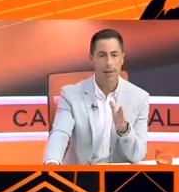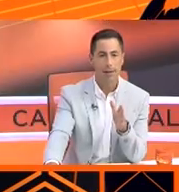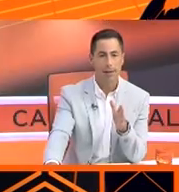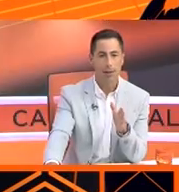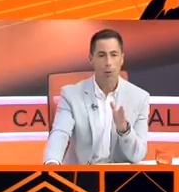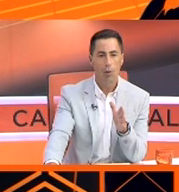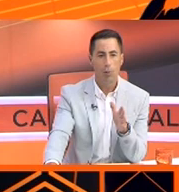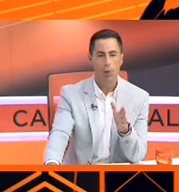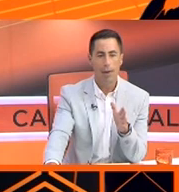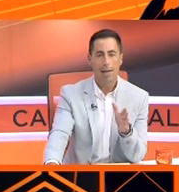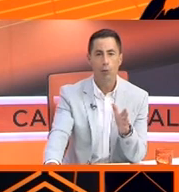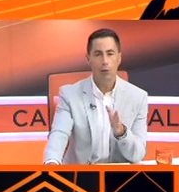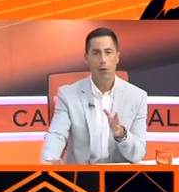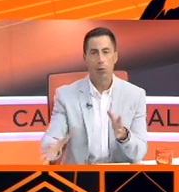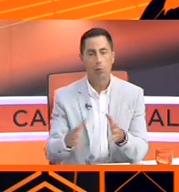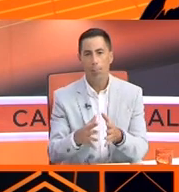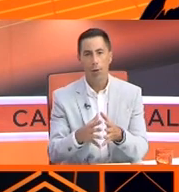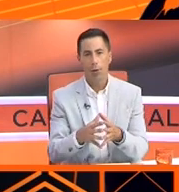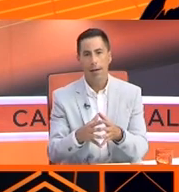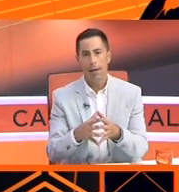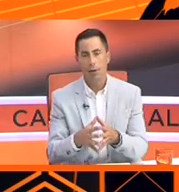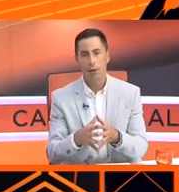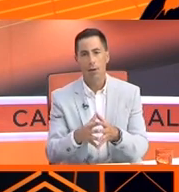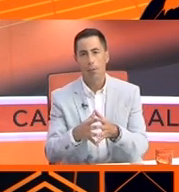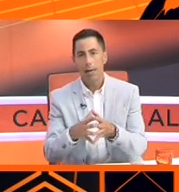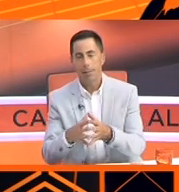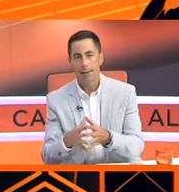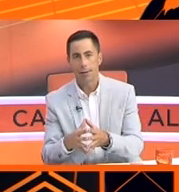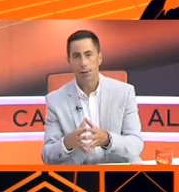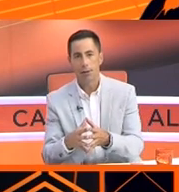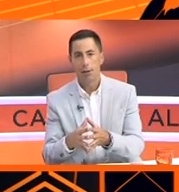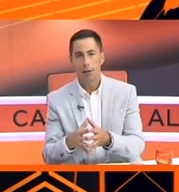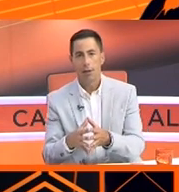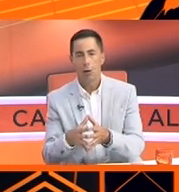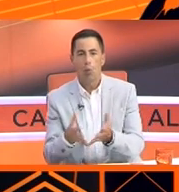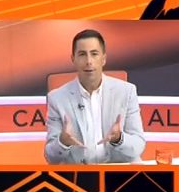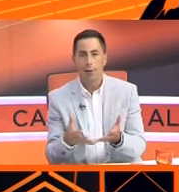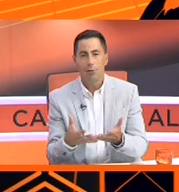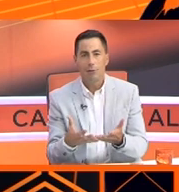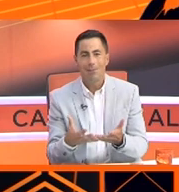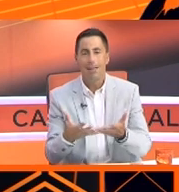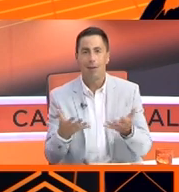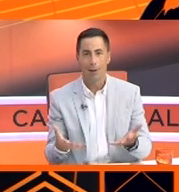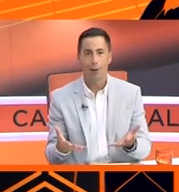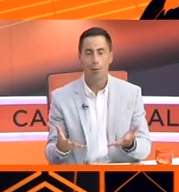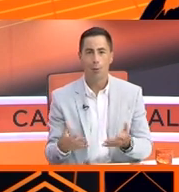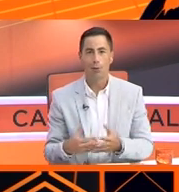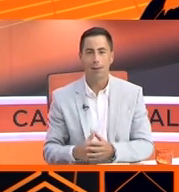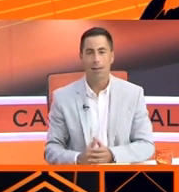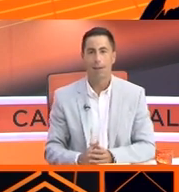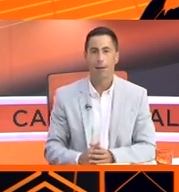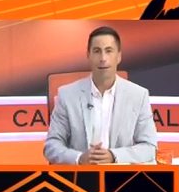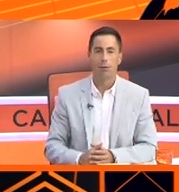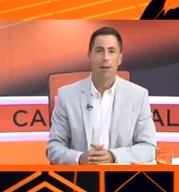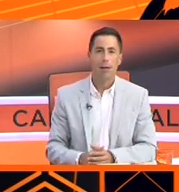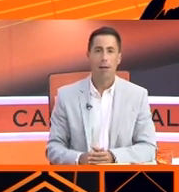imágenes de cómo, bueno, han evolucionado con un poco de cariño, de buena alimentación y de los cuidados dignos que, como bien tú decías,